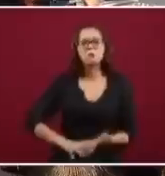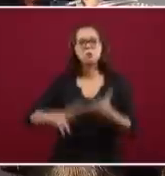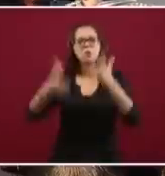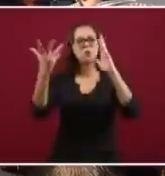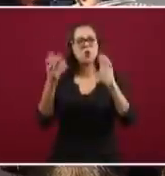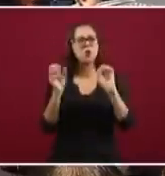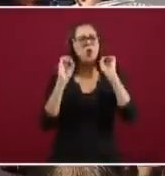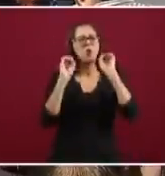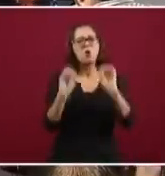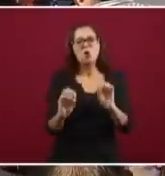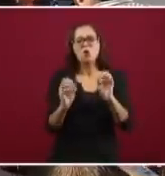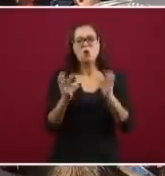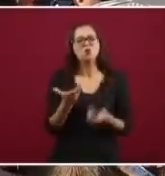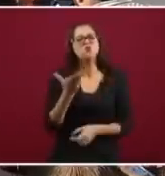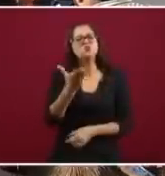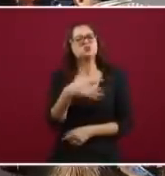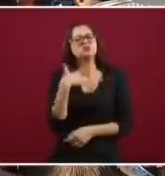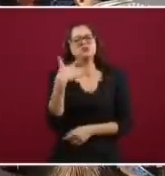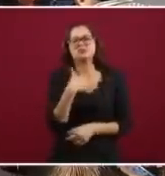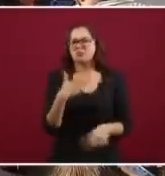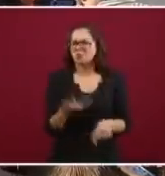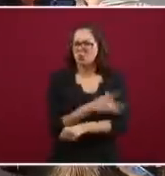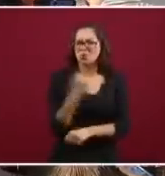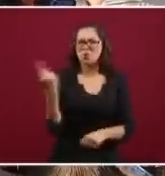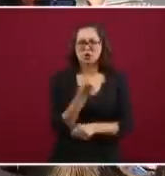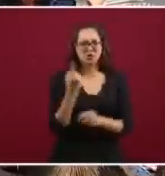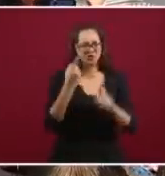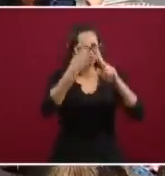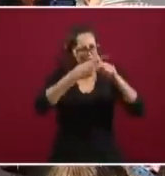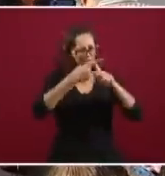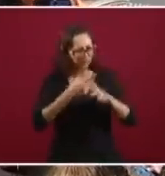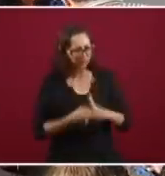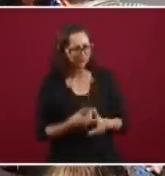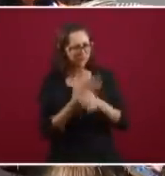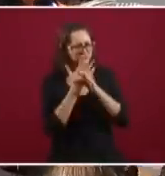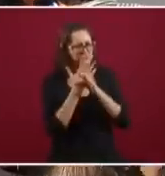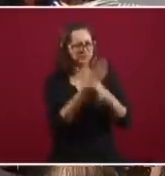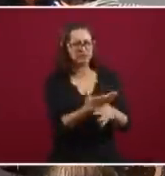cuál es la lectura que usted le da a estas cifras que se dan? Son